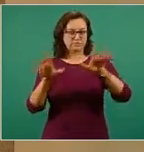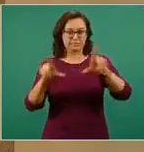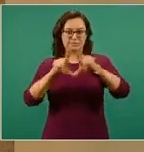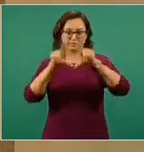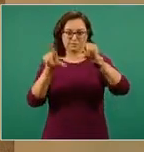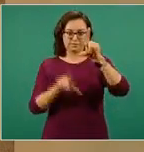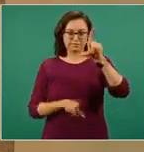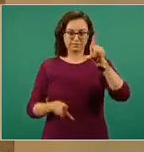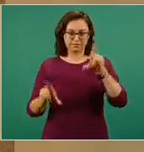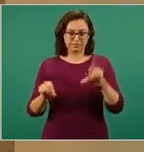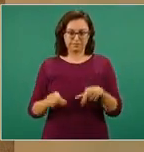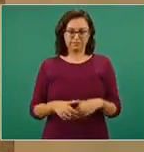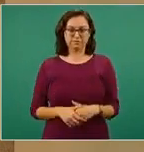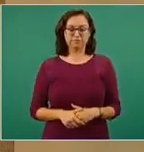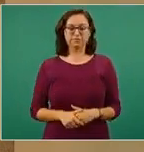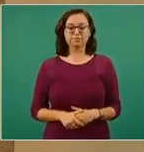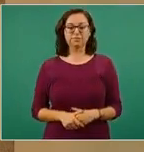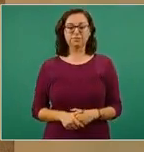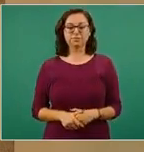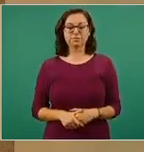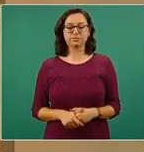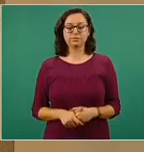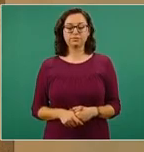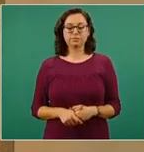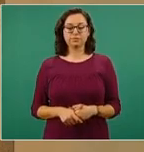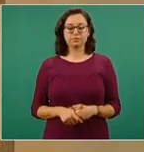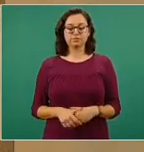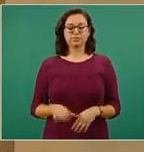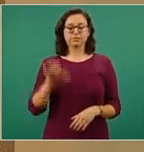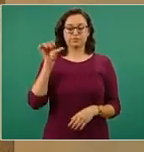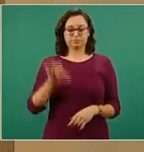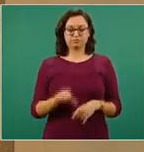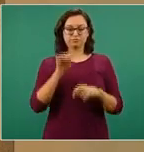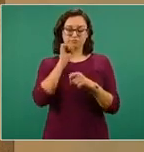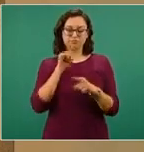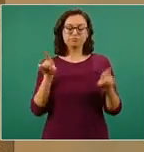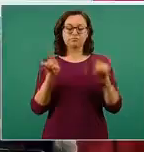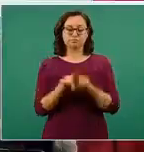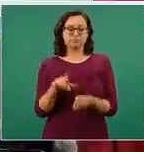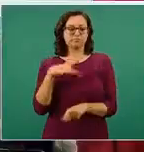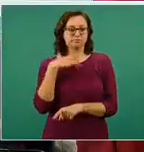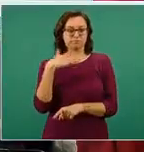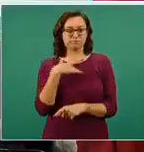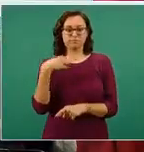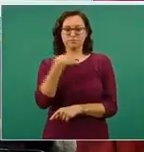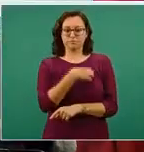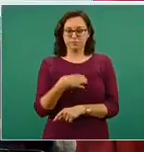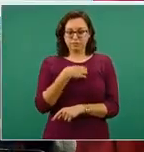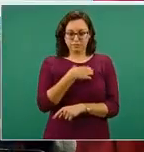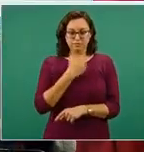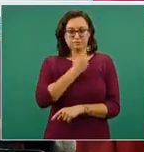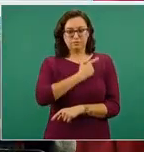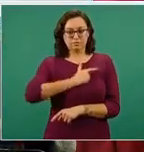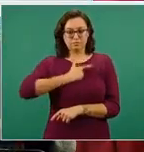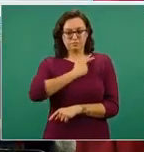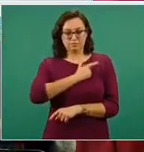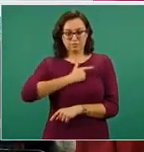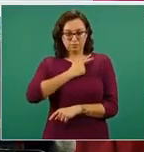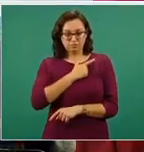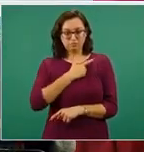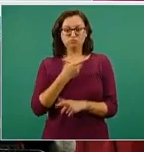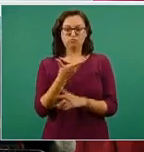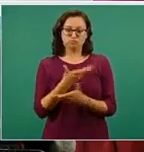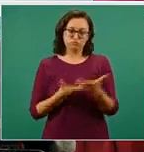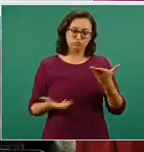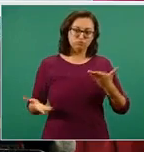las distintas entidades federativas. Hoy también me da mucho gusto compartir con ustedes algunos aspectos que